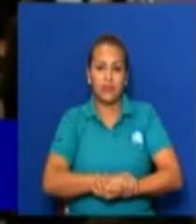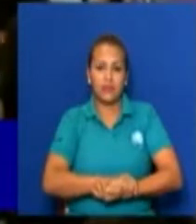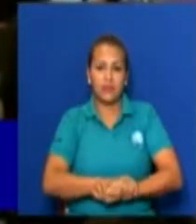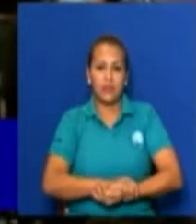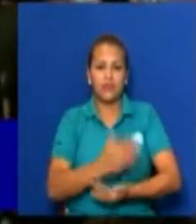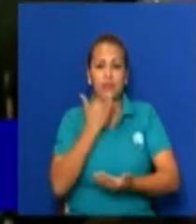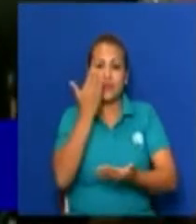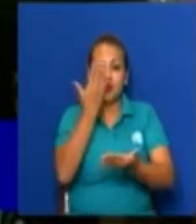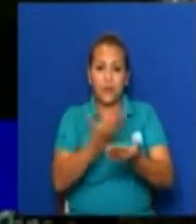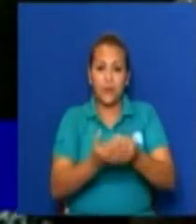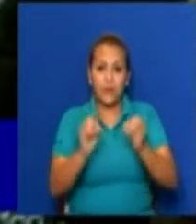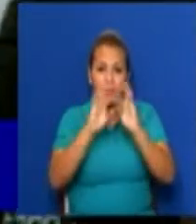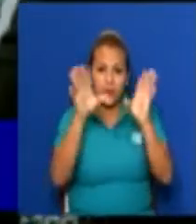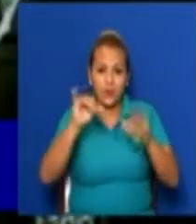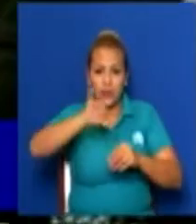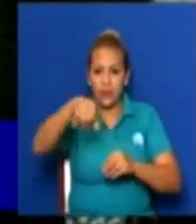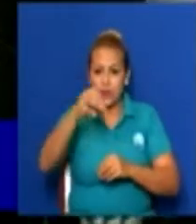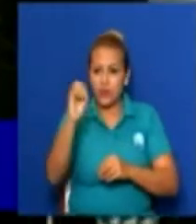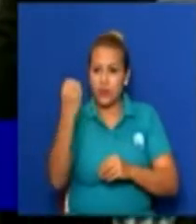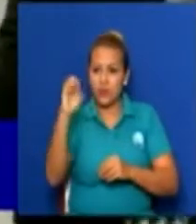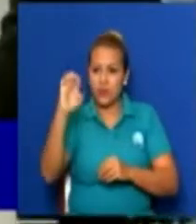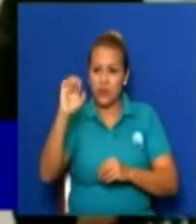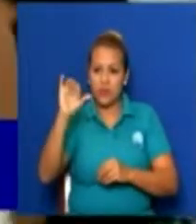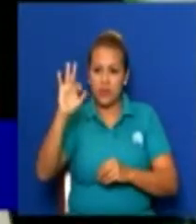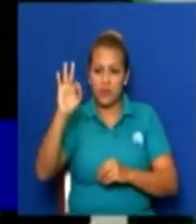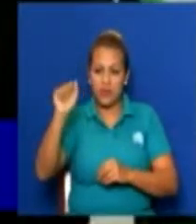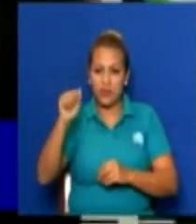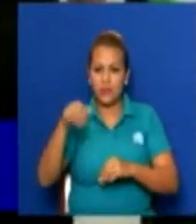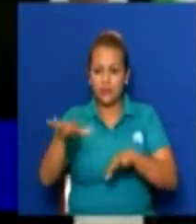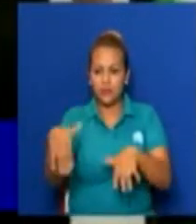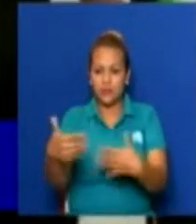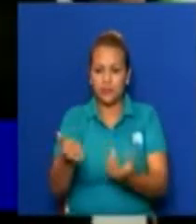Buenos días, Josefa Rivera del María Elena Cuadra.